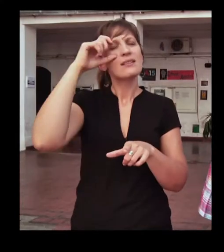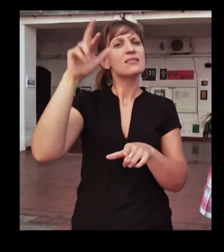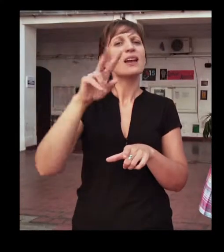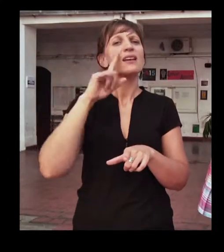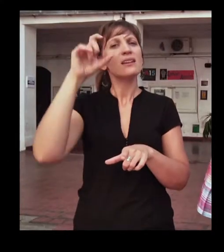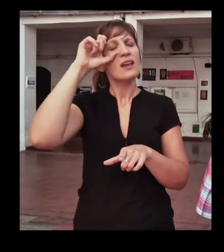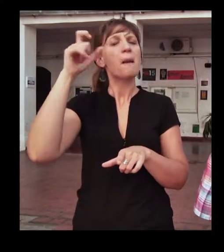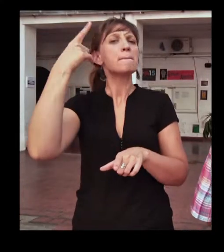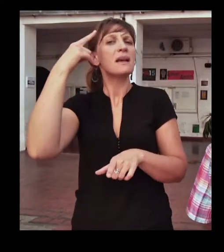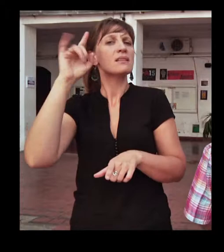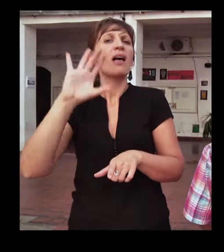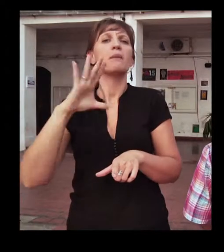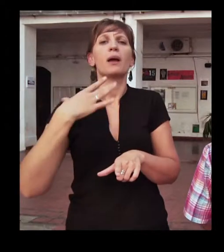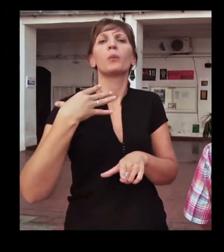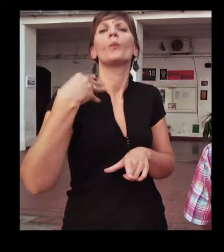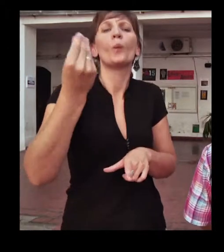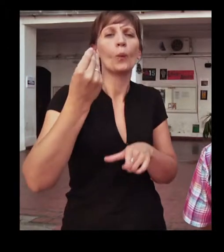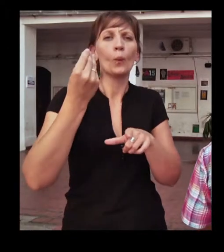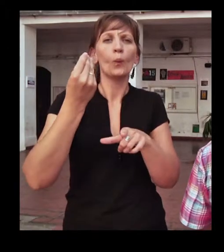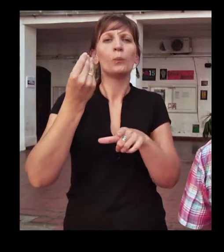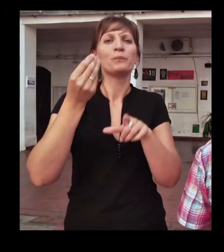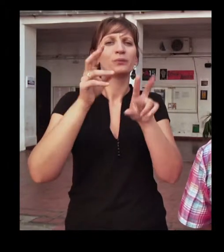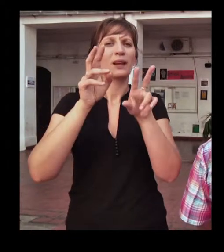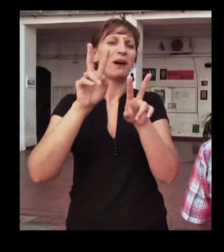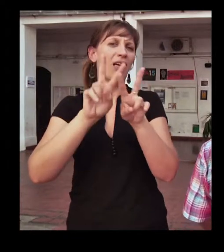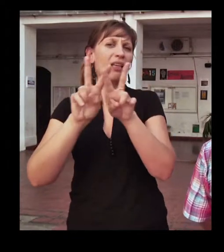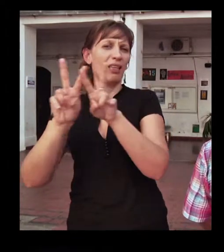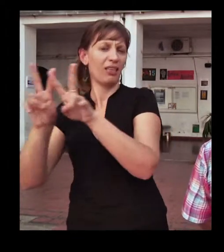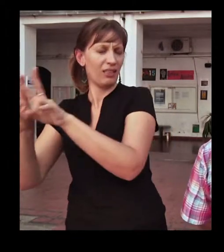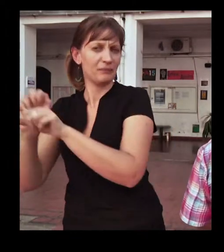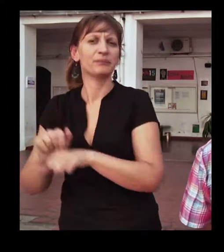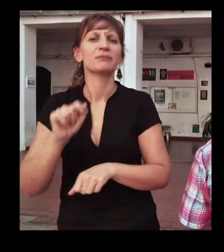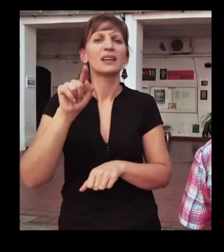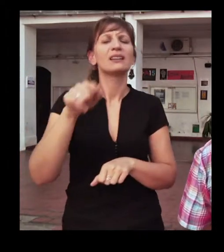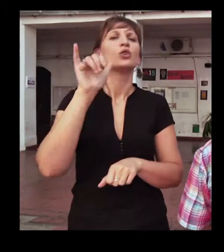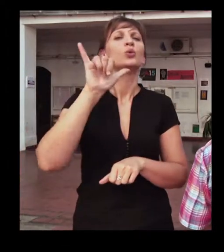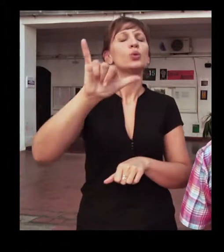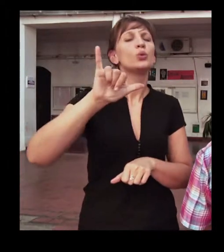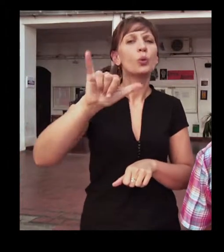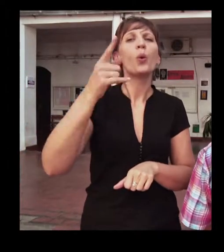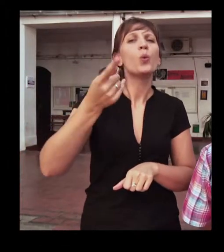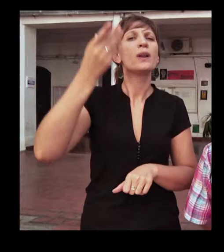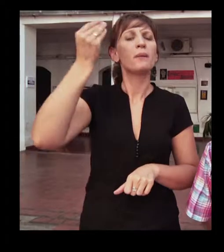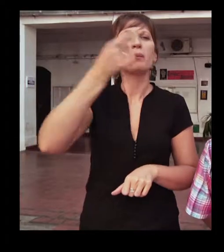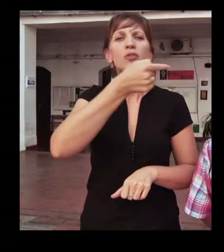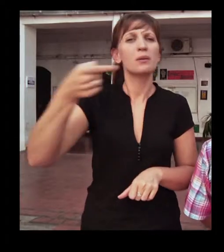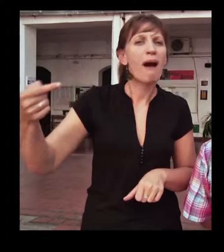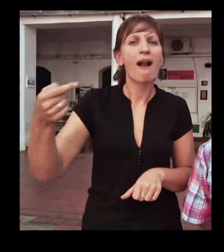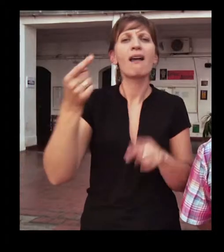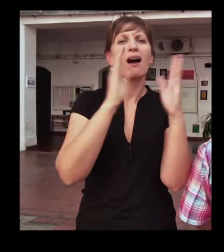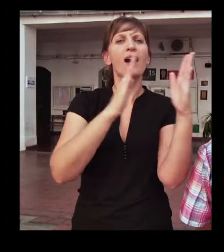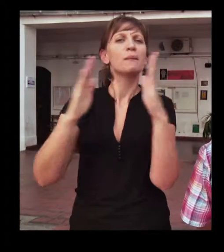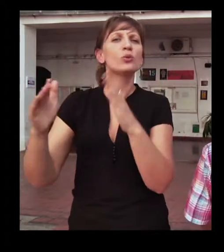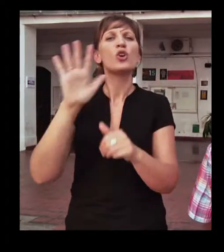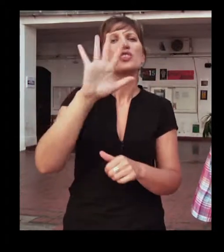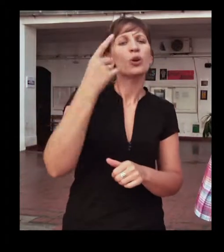se levanta por youtube en el canal de la universidad de la udelar una vez por semana son capítulos que verán 5 minutos y 12 no sólo